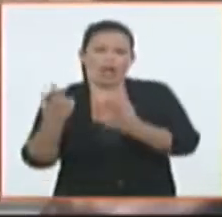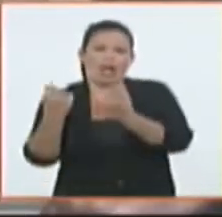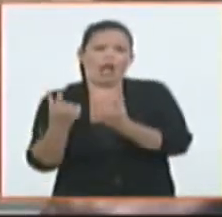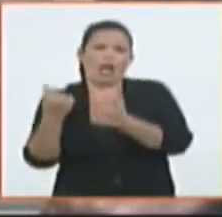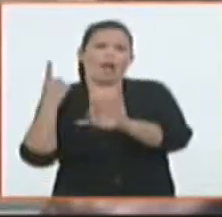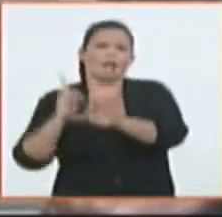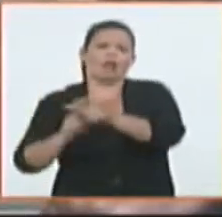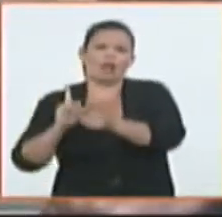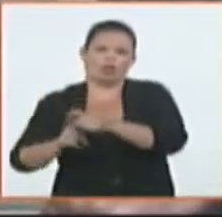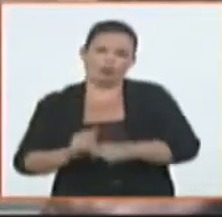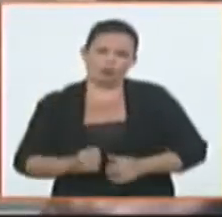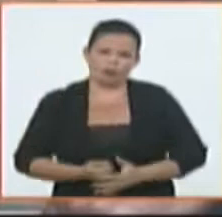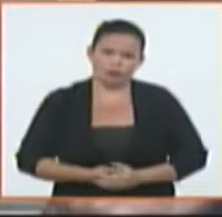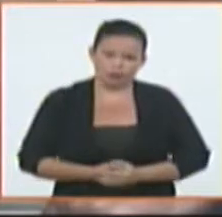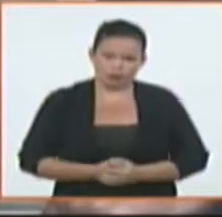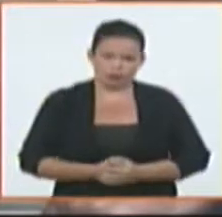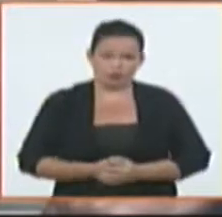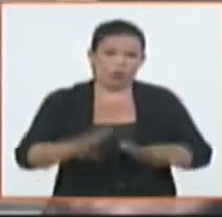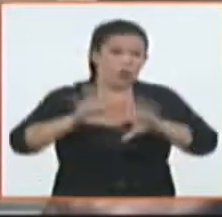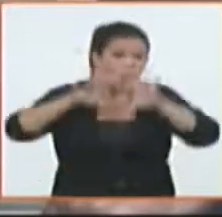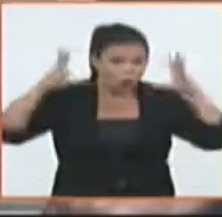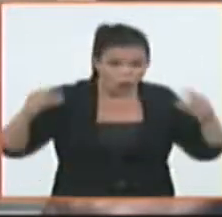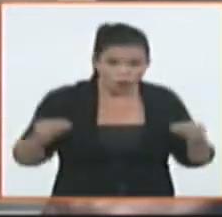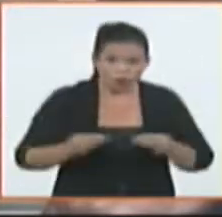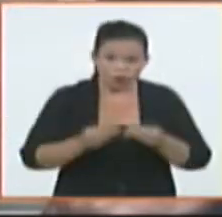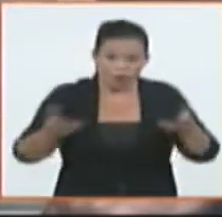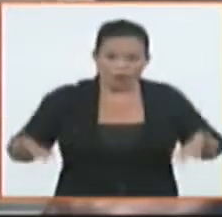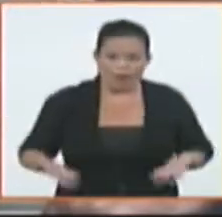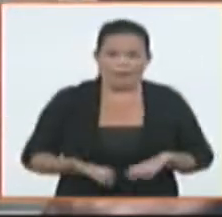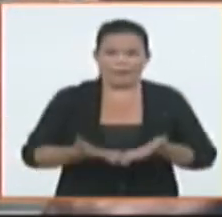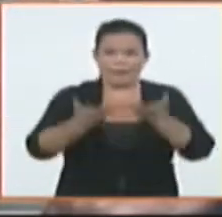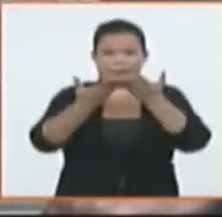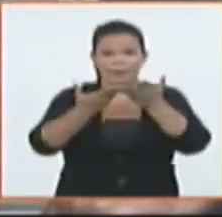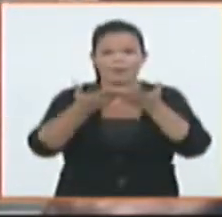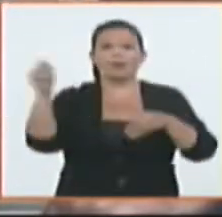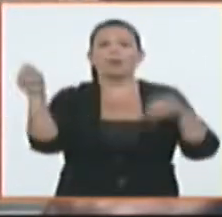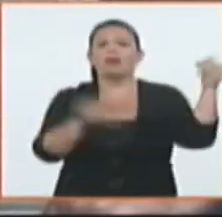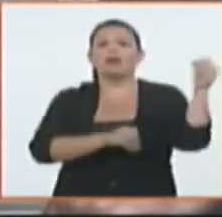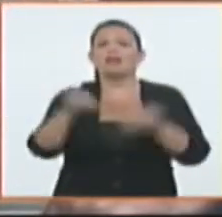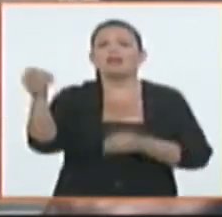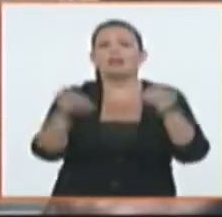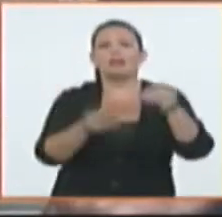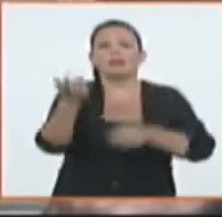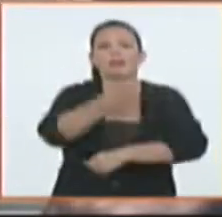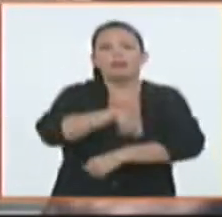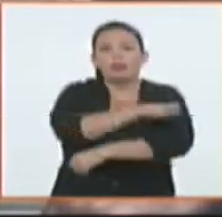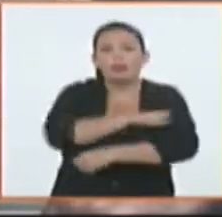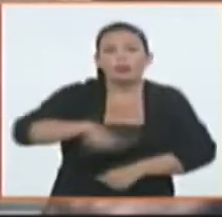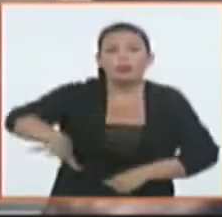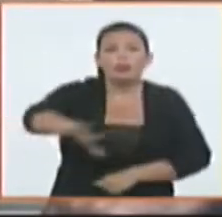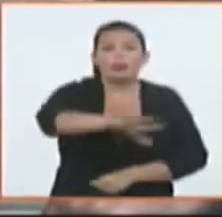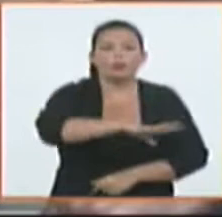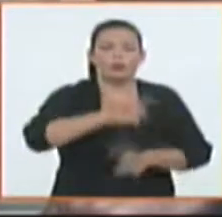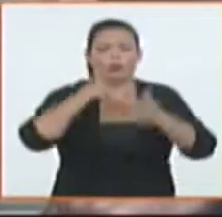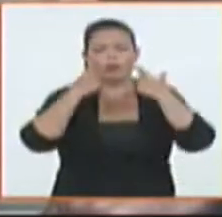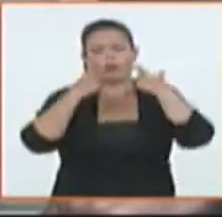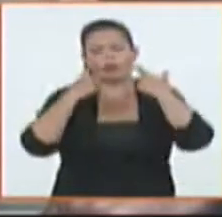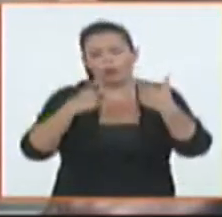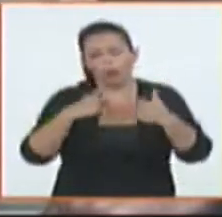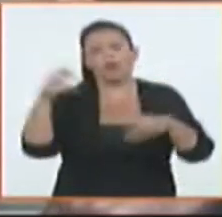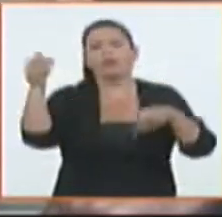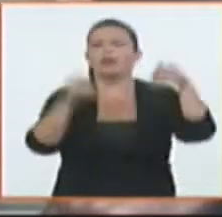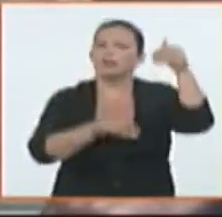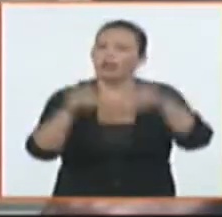promueva y realice la participación popular tiene importancia defensiva, defiende, y